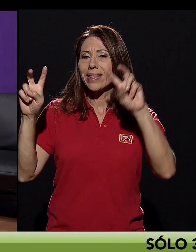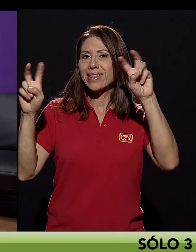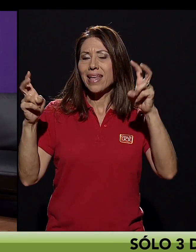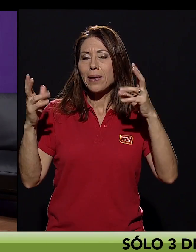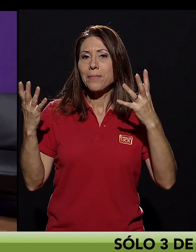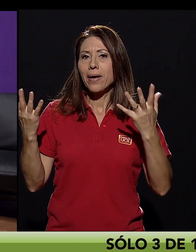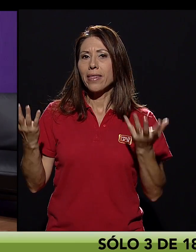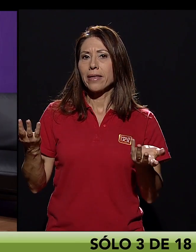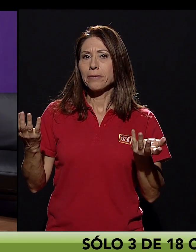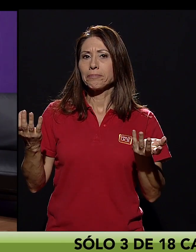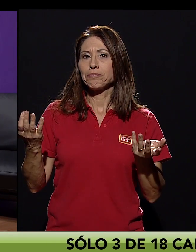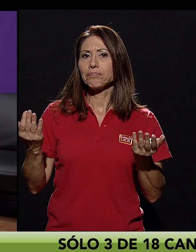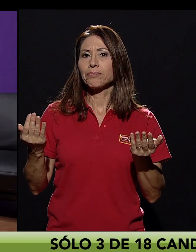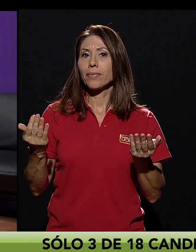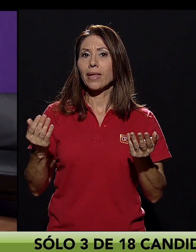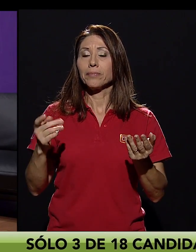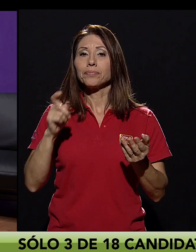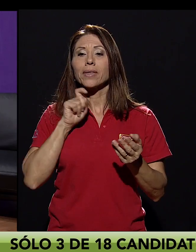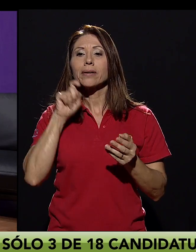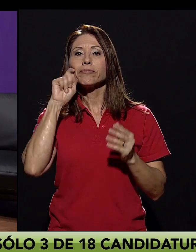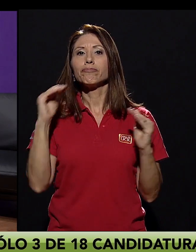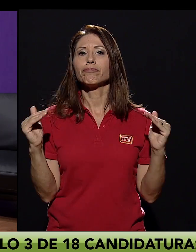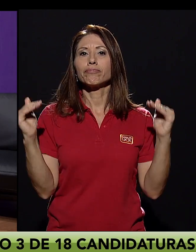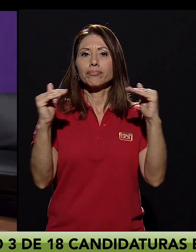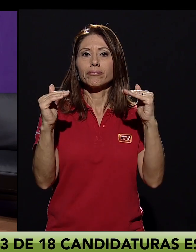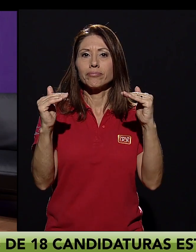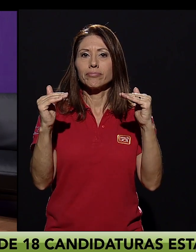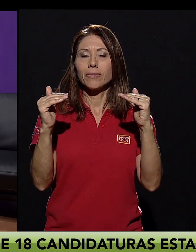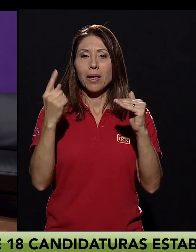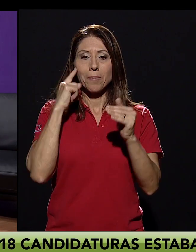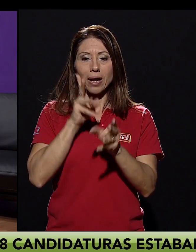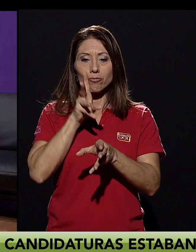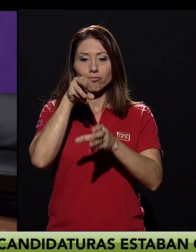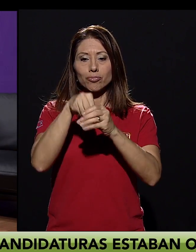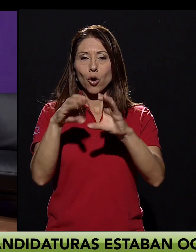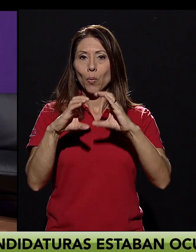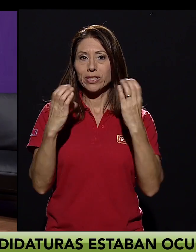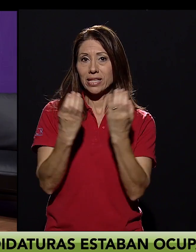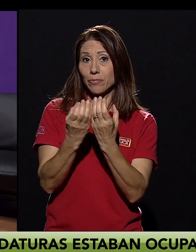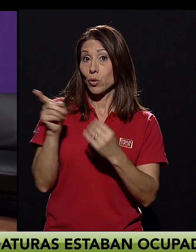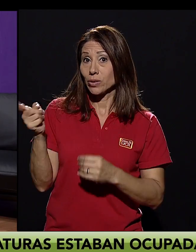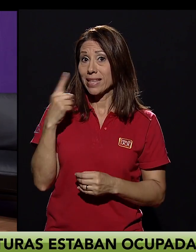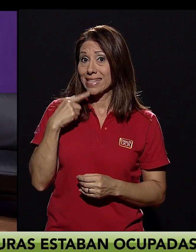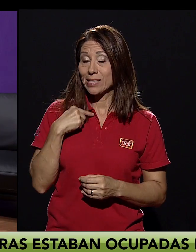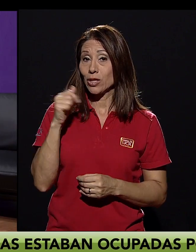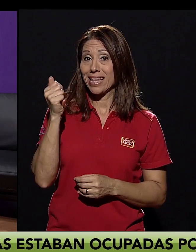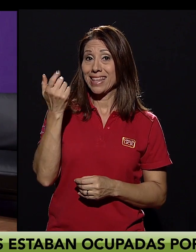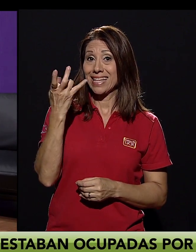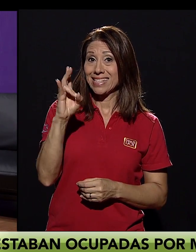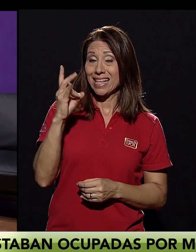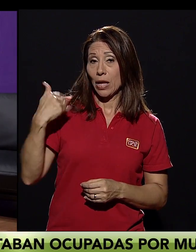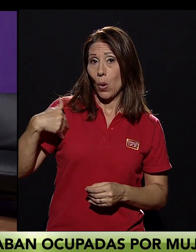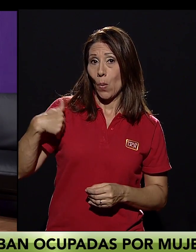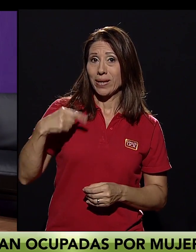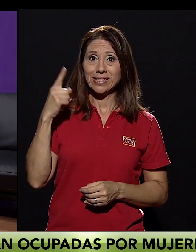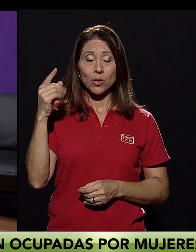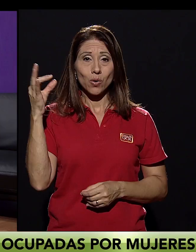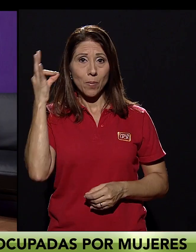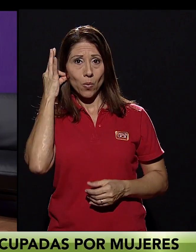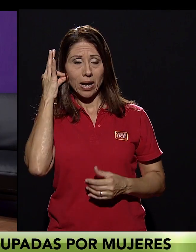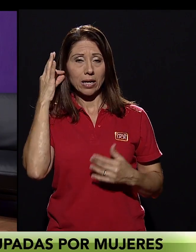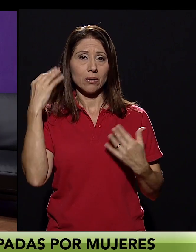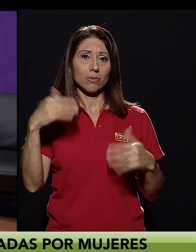anterior el tema de la equidad de género en la conformación de este comité, que pues como usted lo mencionaba, son 17 hombres y una